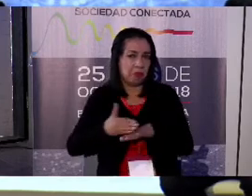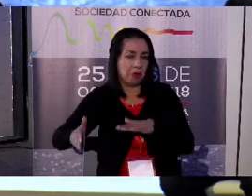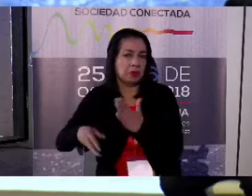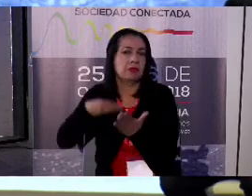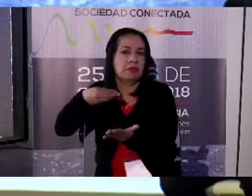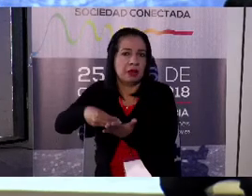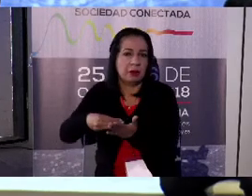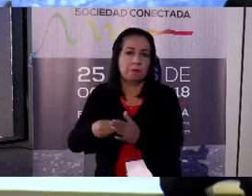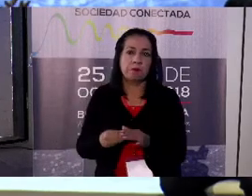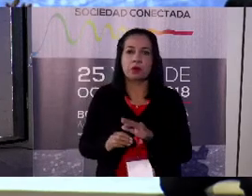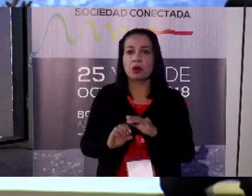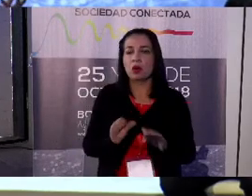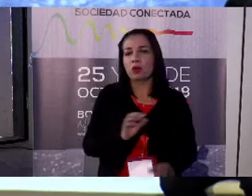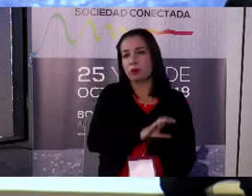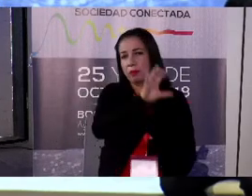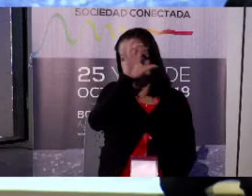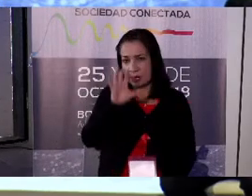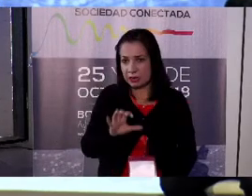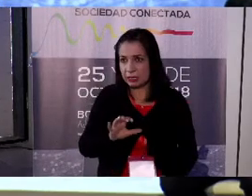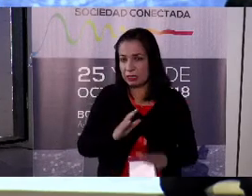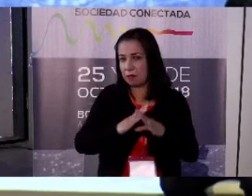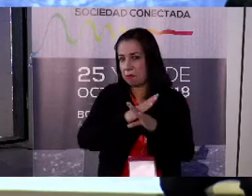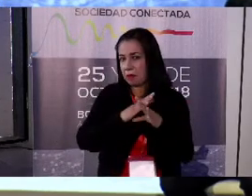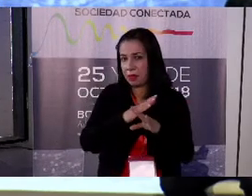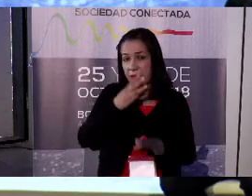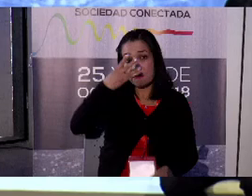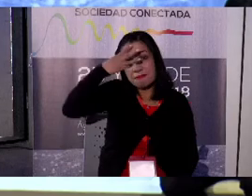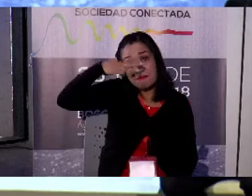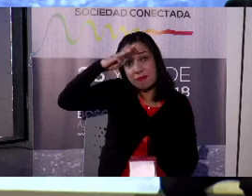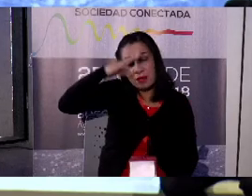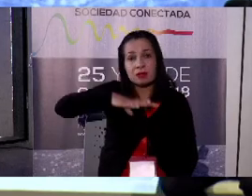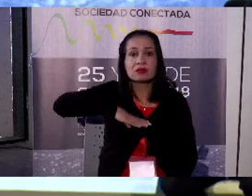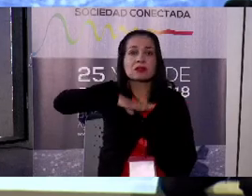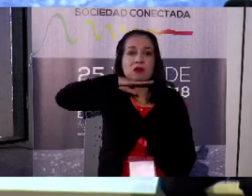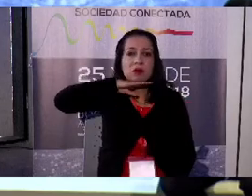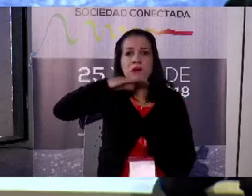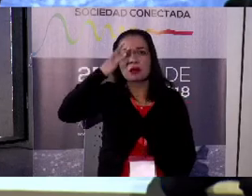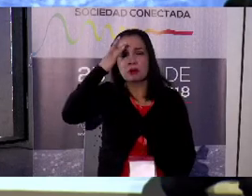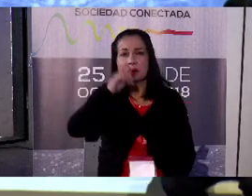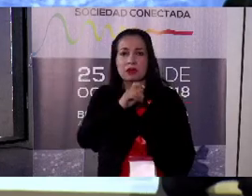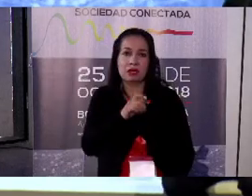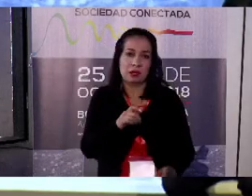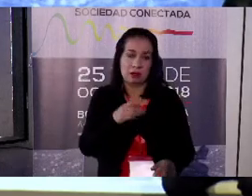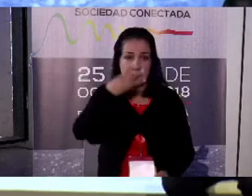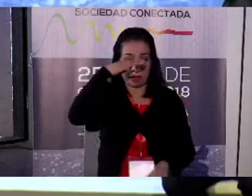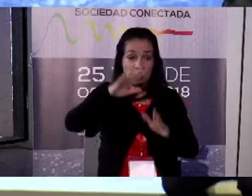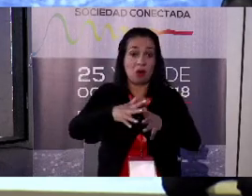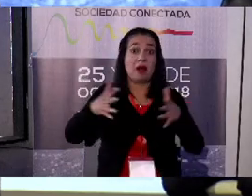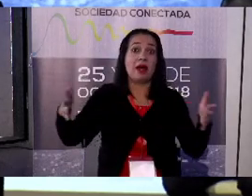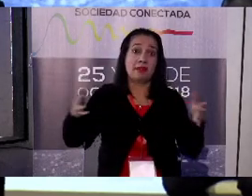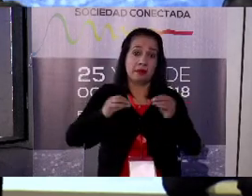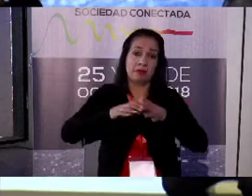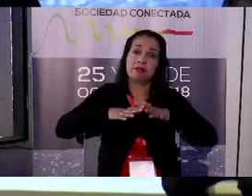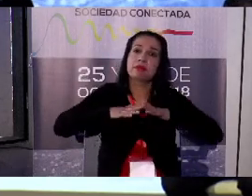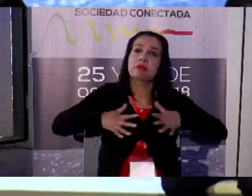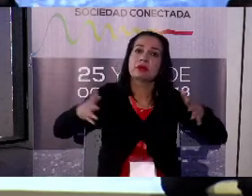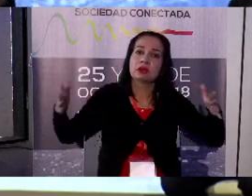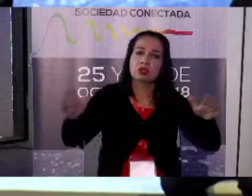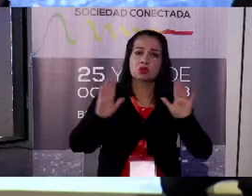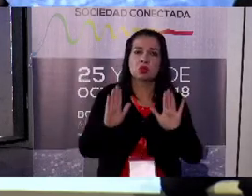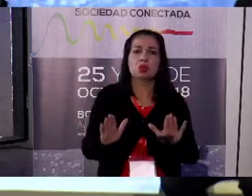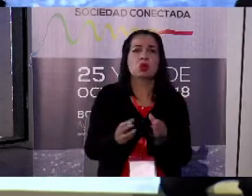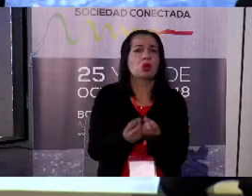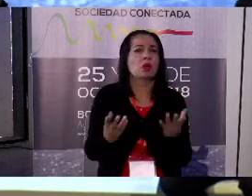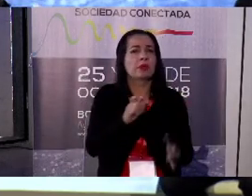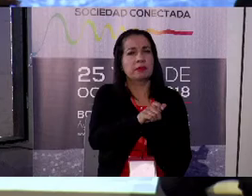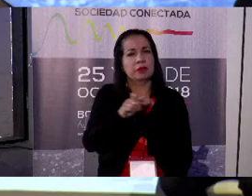en intermedio ustedes dirán Ay Por qué México le sobra lo que pasa es que la densidad poblacional México es grande pero la deidad poblacional en el